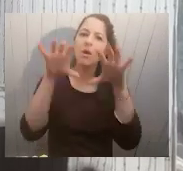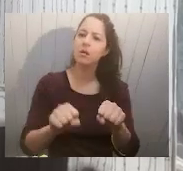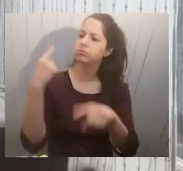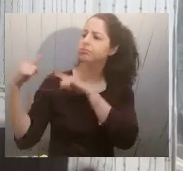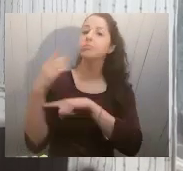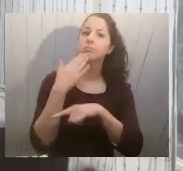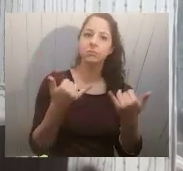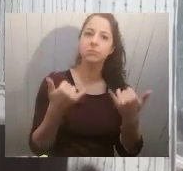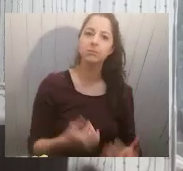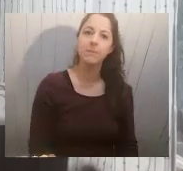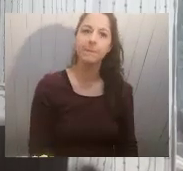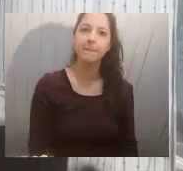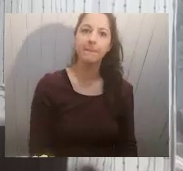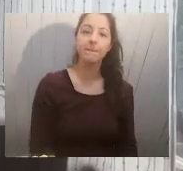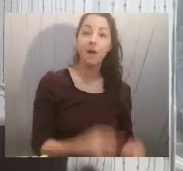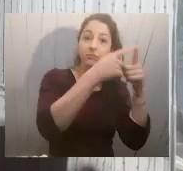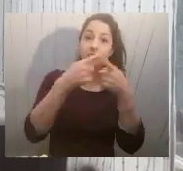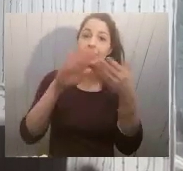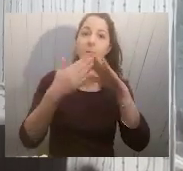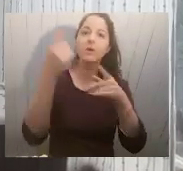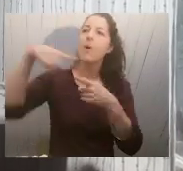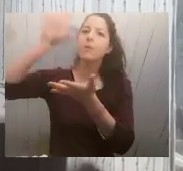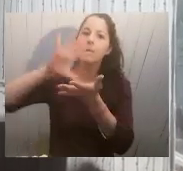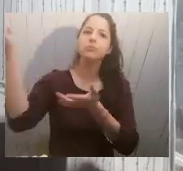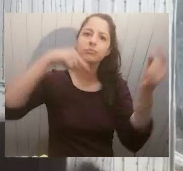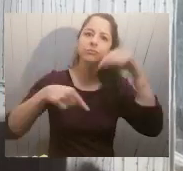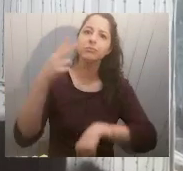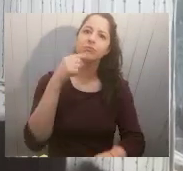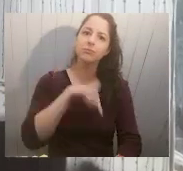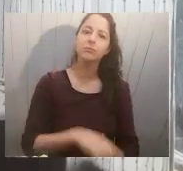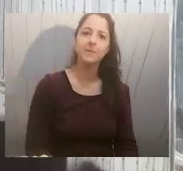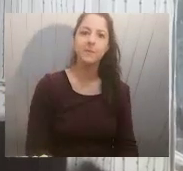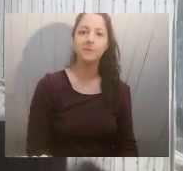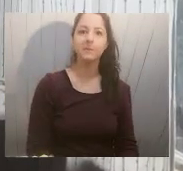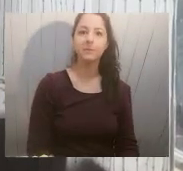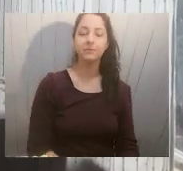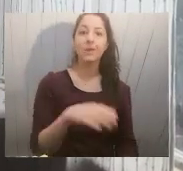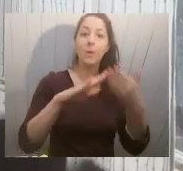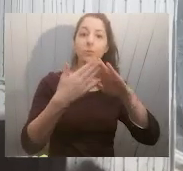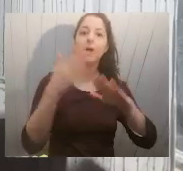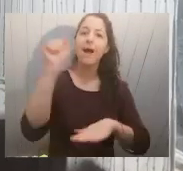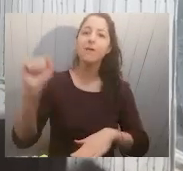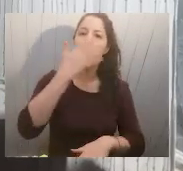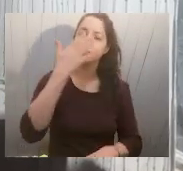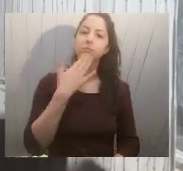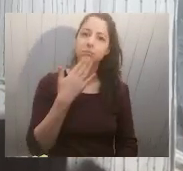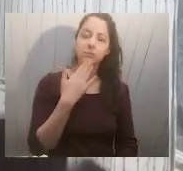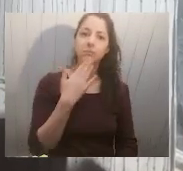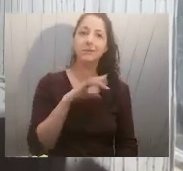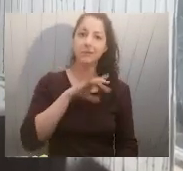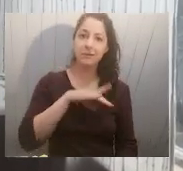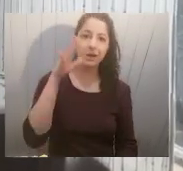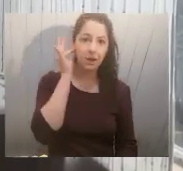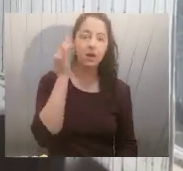pueblos indígenas que han librado la resistencia frente al colonialismo de ayer y de hoy. A las comunidades migrantes que viven en estas tierras.